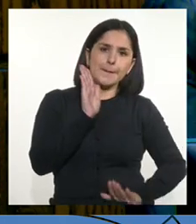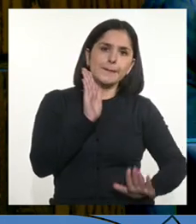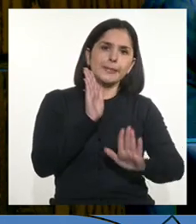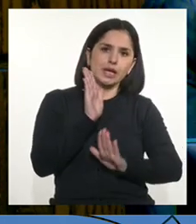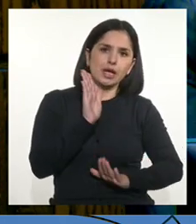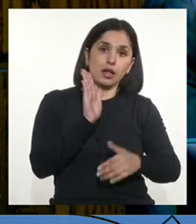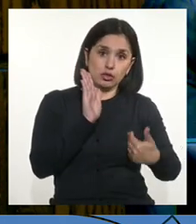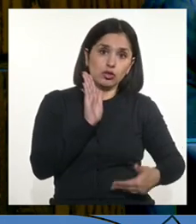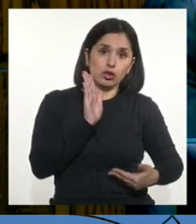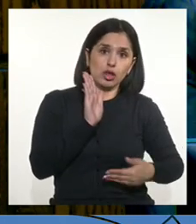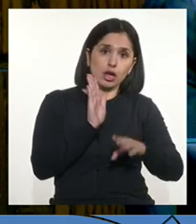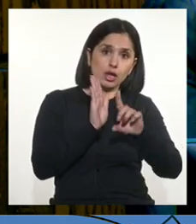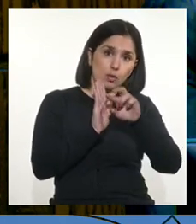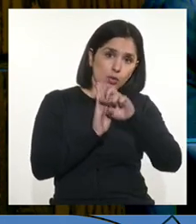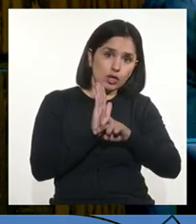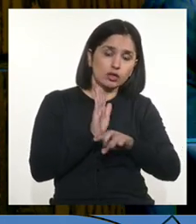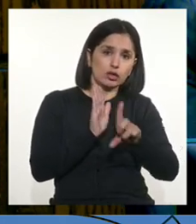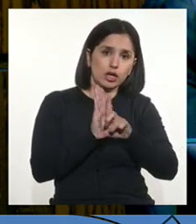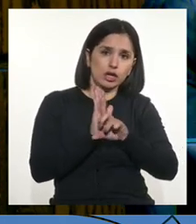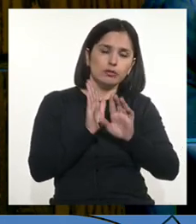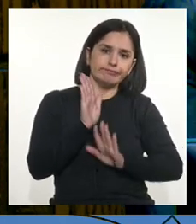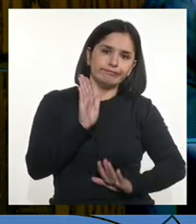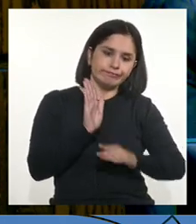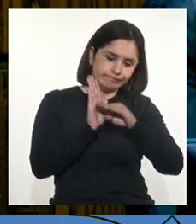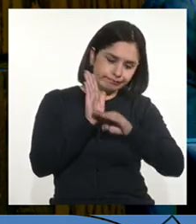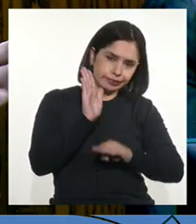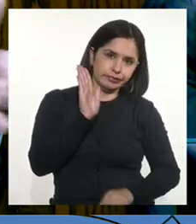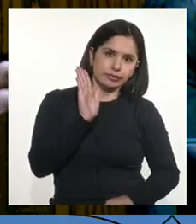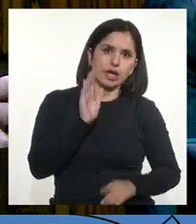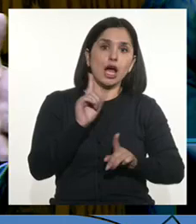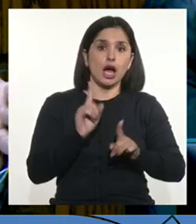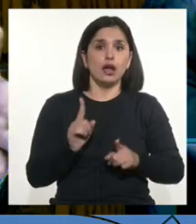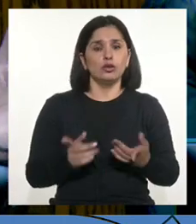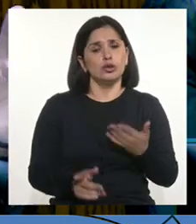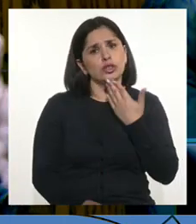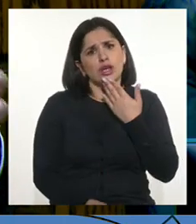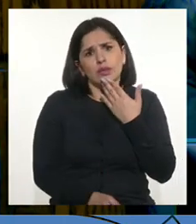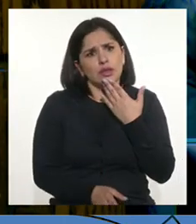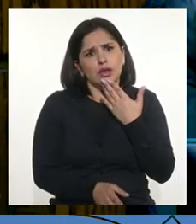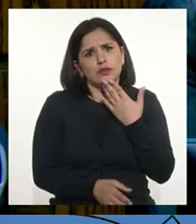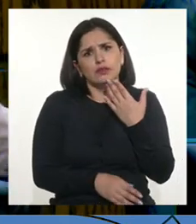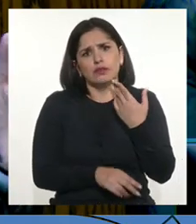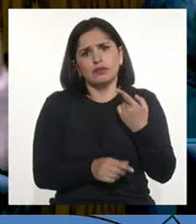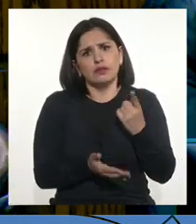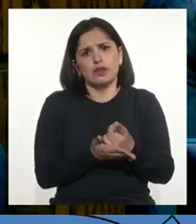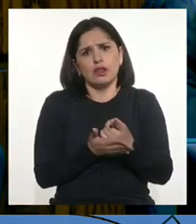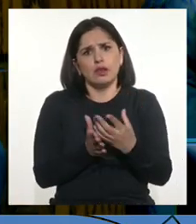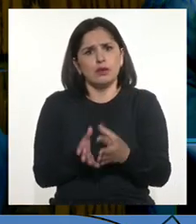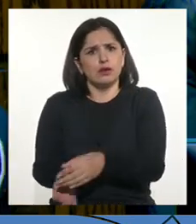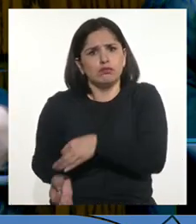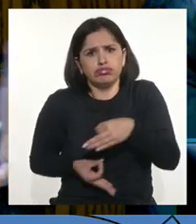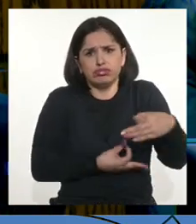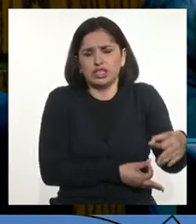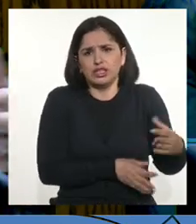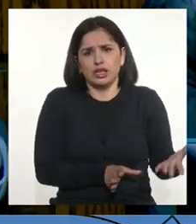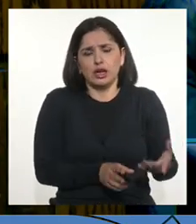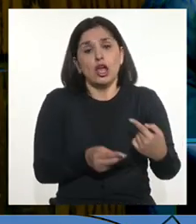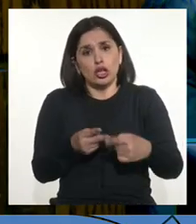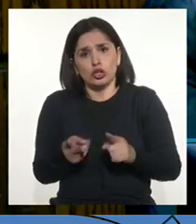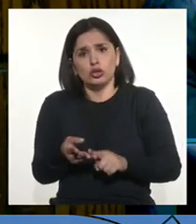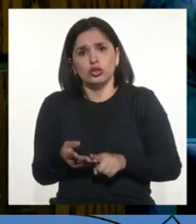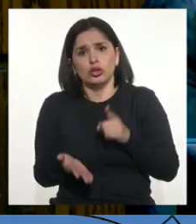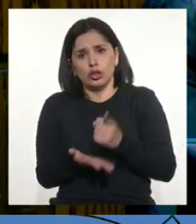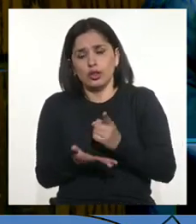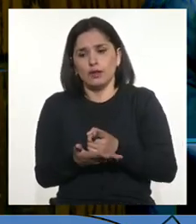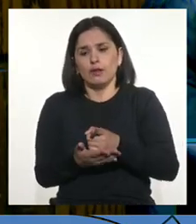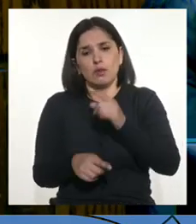el proyecto de ley que tenemos de vídeo de hoy que algunos a lo mejor también tan obsoleto y hay que terminar con ello hay que eliminarlo y otros tenemos que terminar